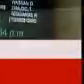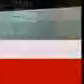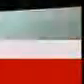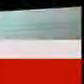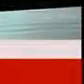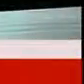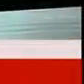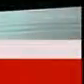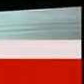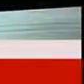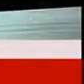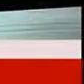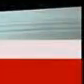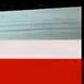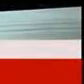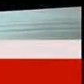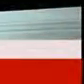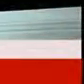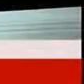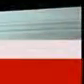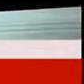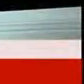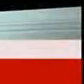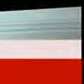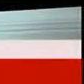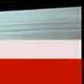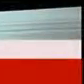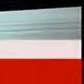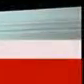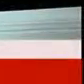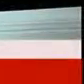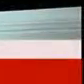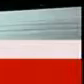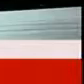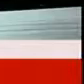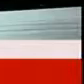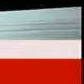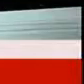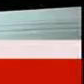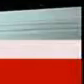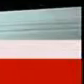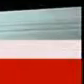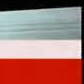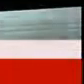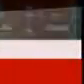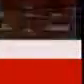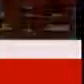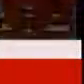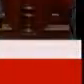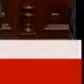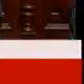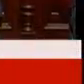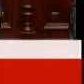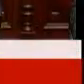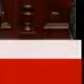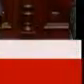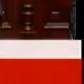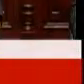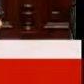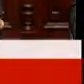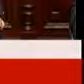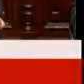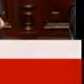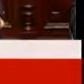A favor, 49 congresistas. En contra, 17. Abstenciones, 7. Más.